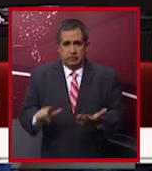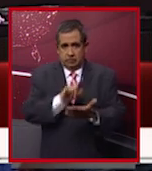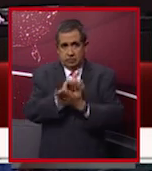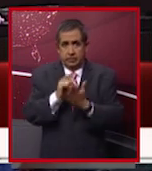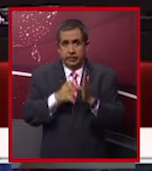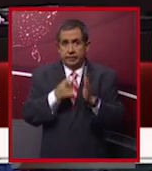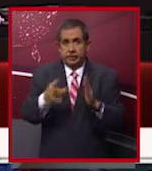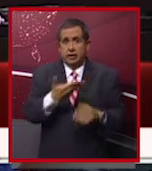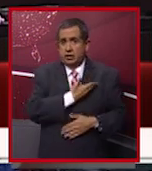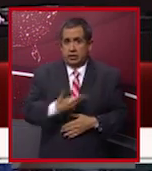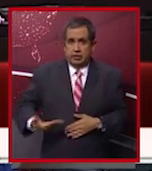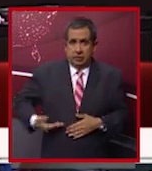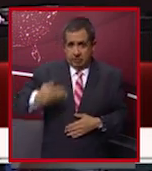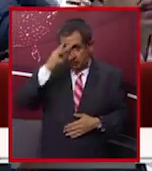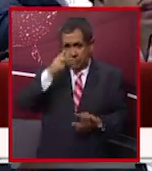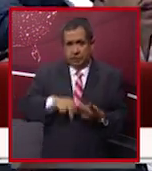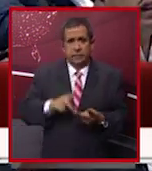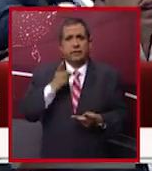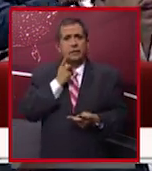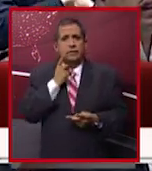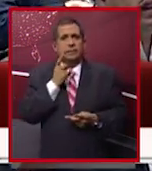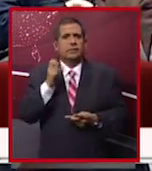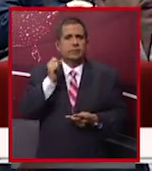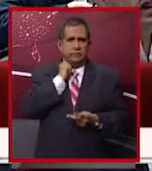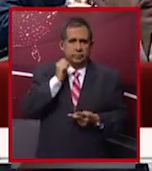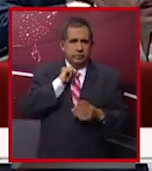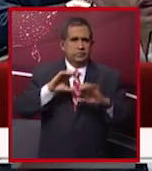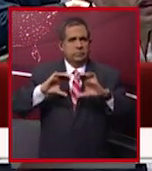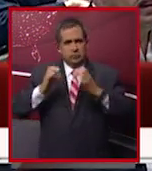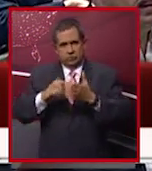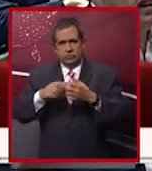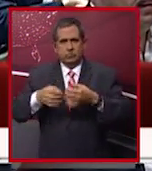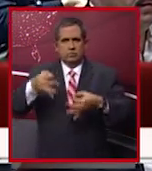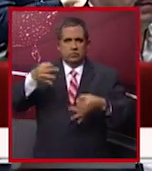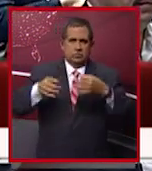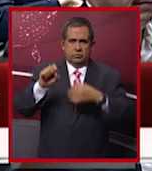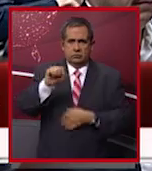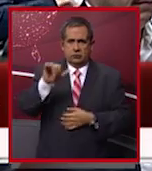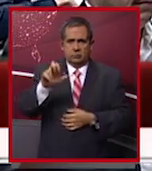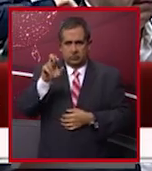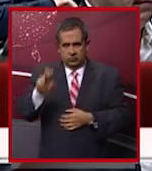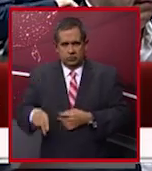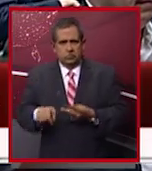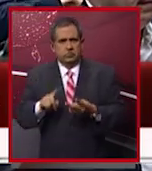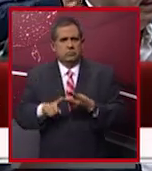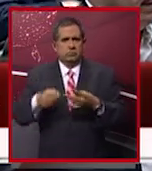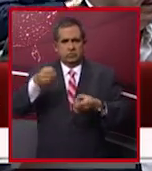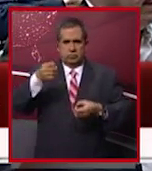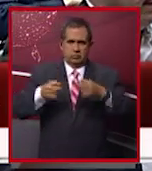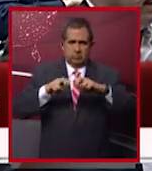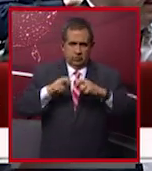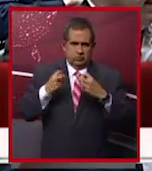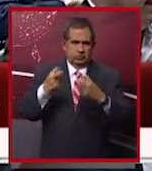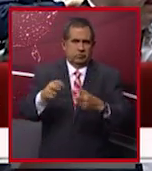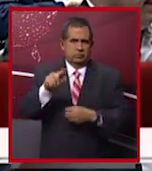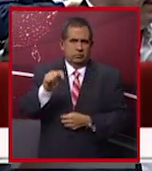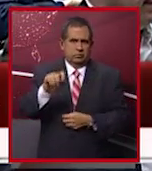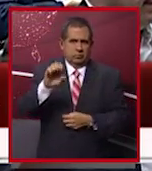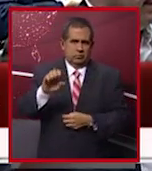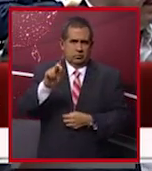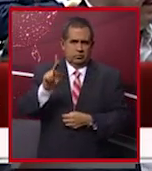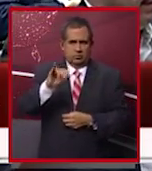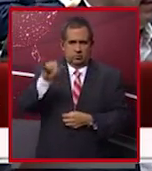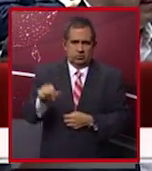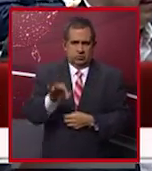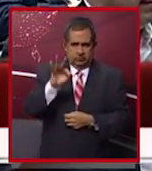el presidente de la República, los diputados y senadores del Congreso de la Unión, los ministros de la Suprema Corte de Justicia de la Nación, los magistrados de la Sala